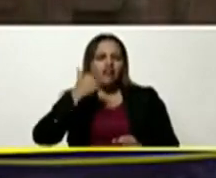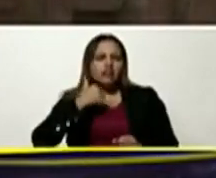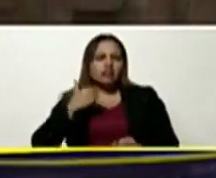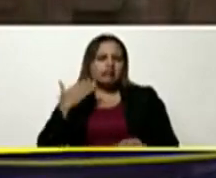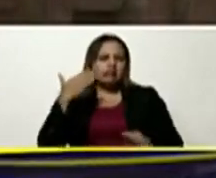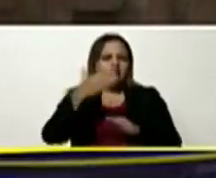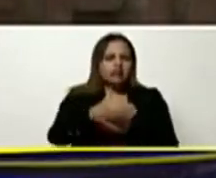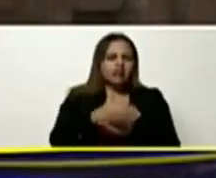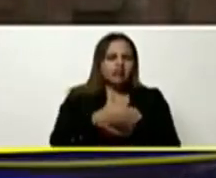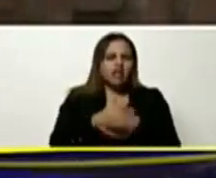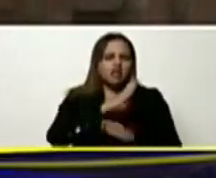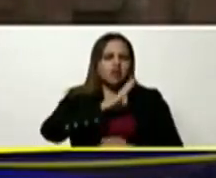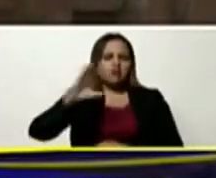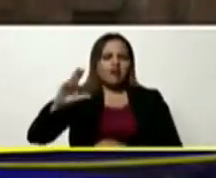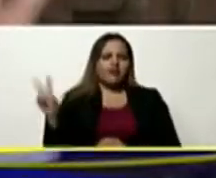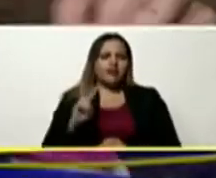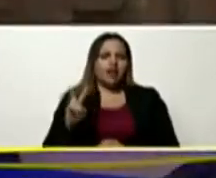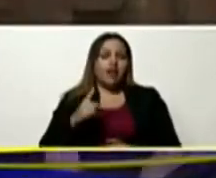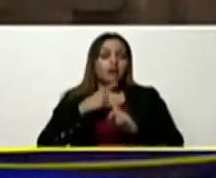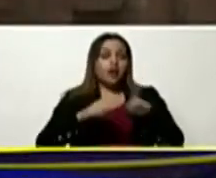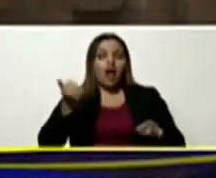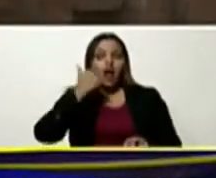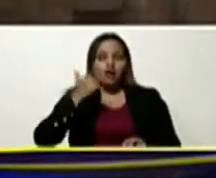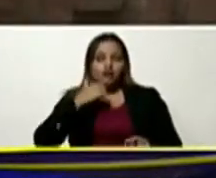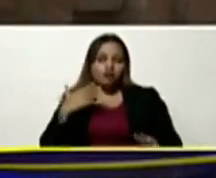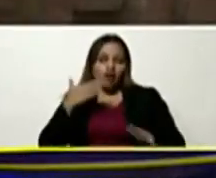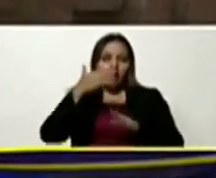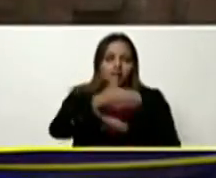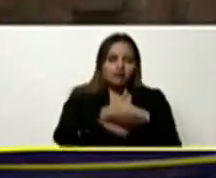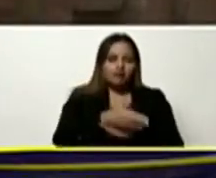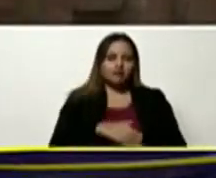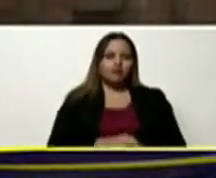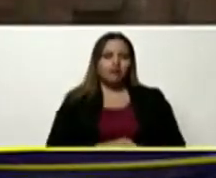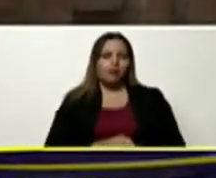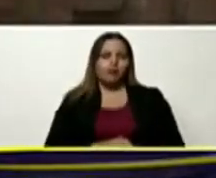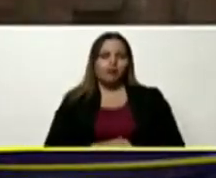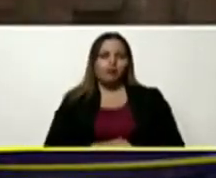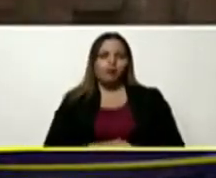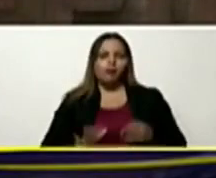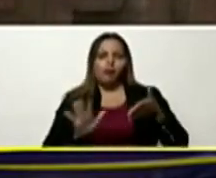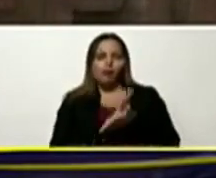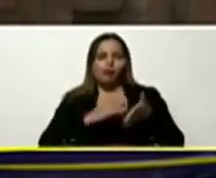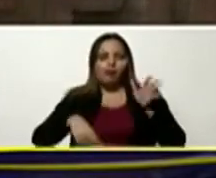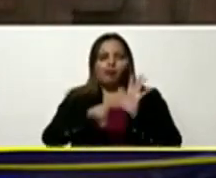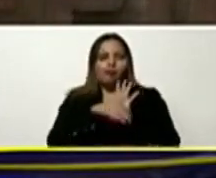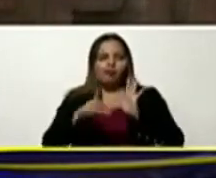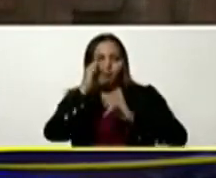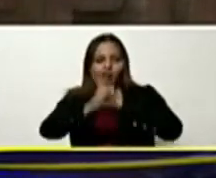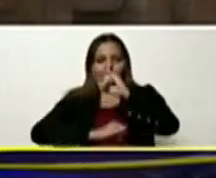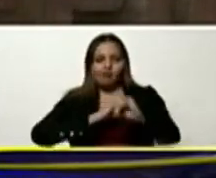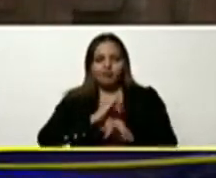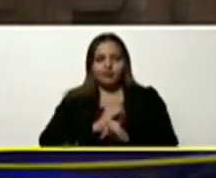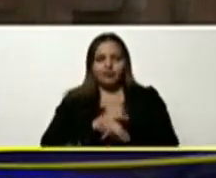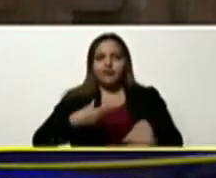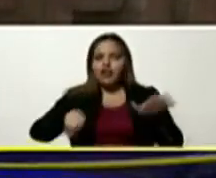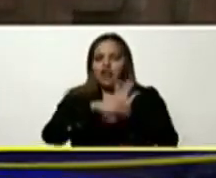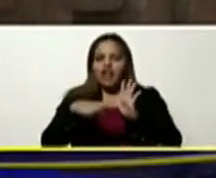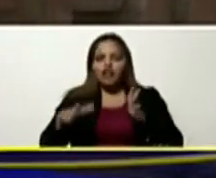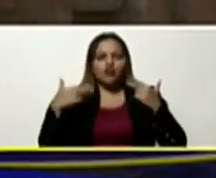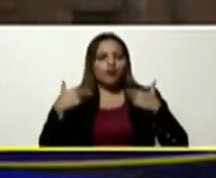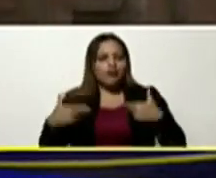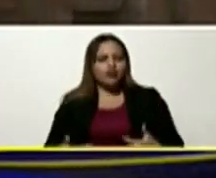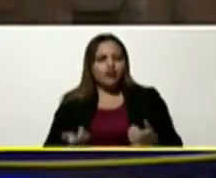de Venezuela. Pero esa transgresión trasciende al derecho internacional, a los derechos humanos, a los